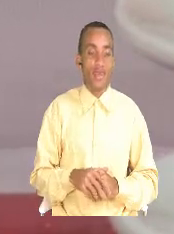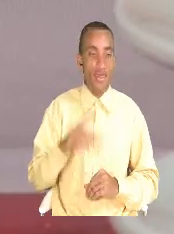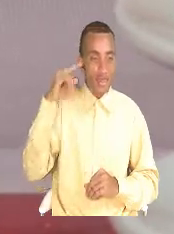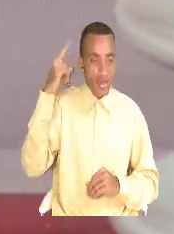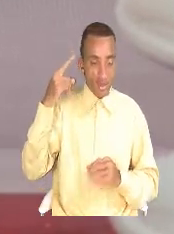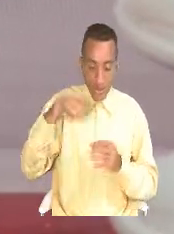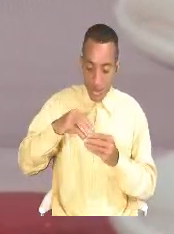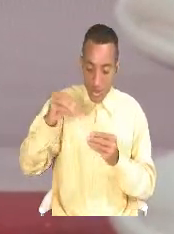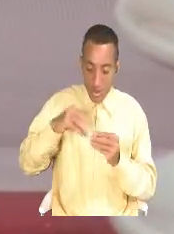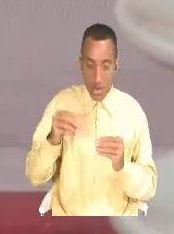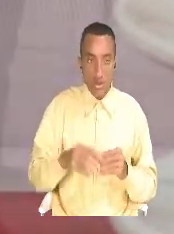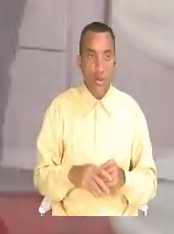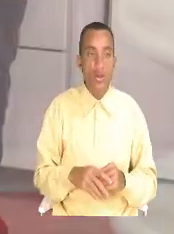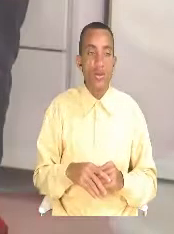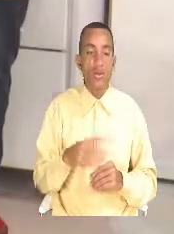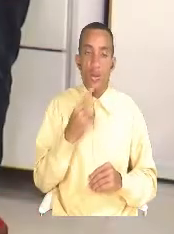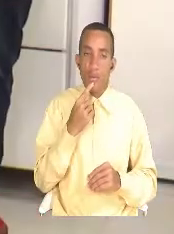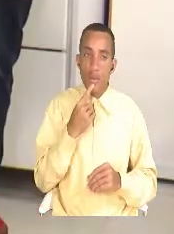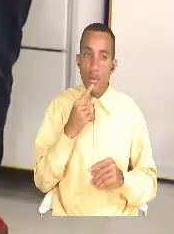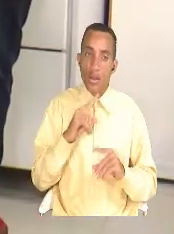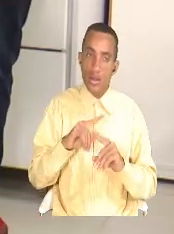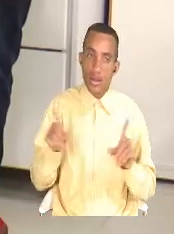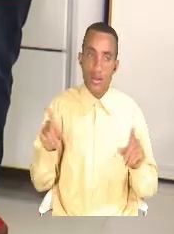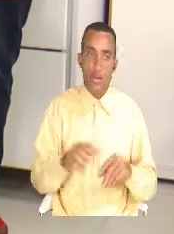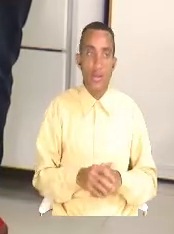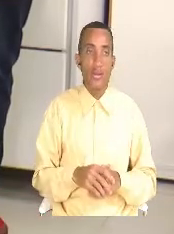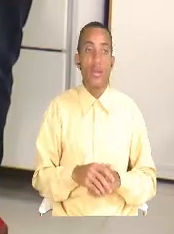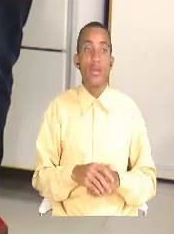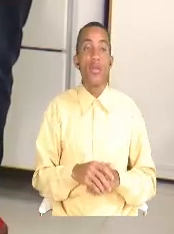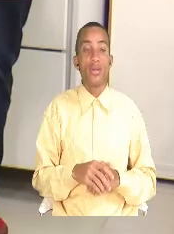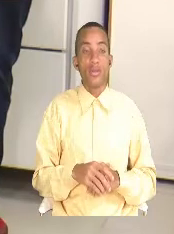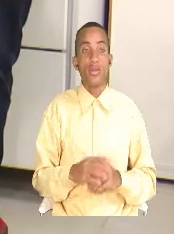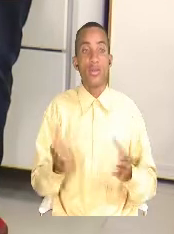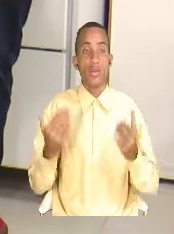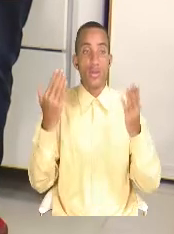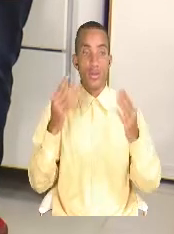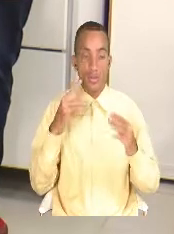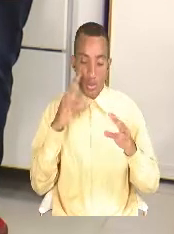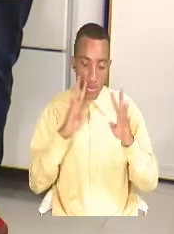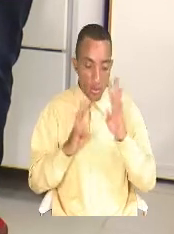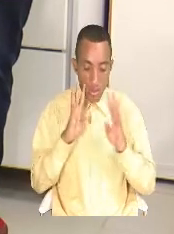sabor diferente al perejil liso y sirve también de decoración.